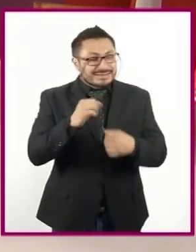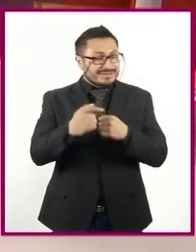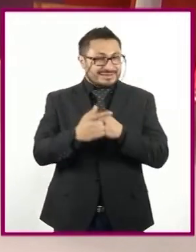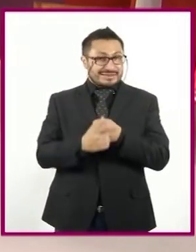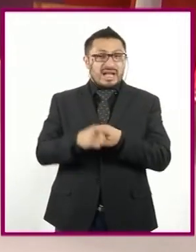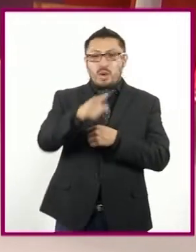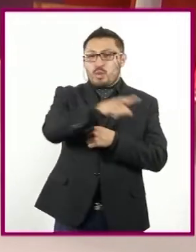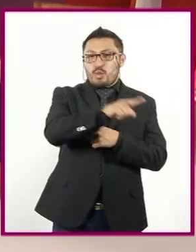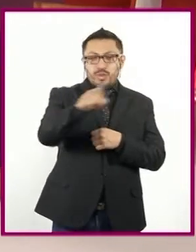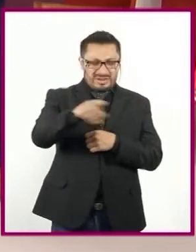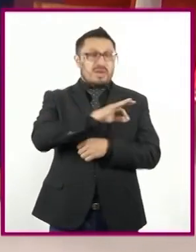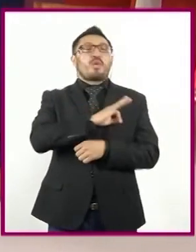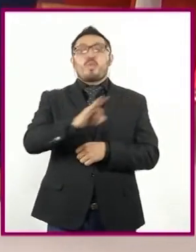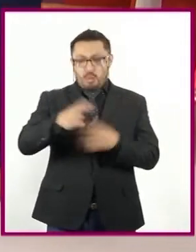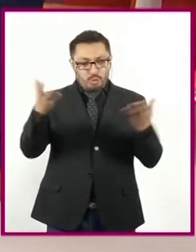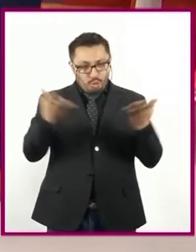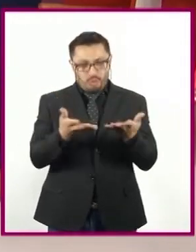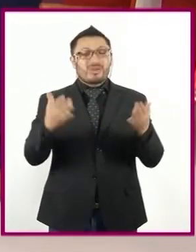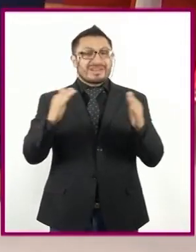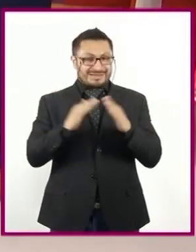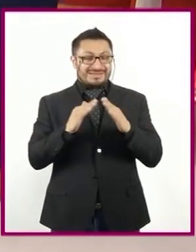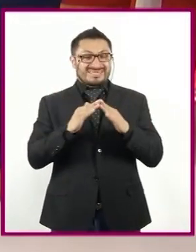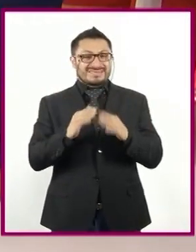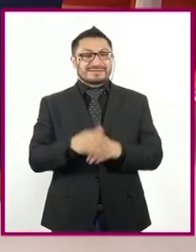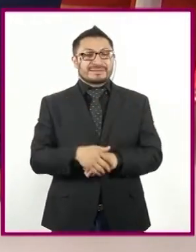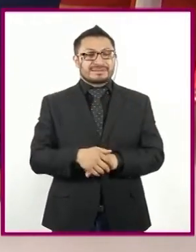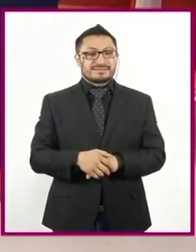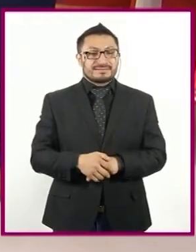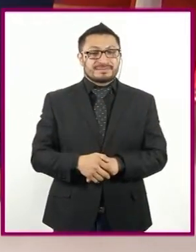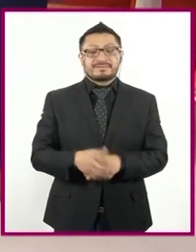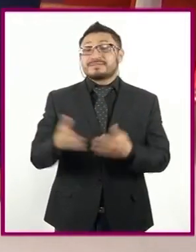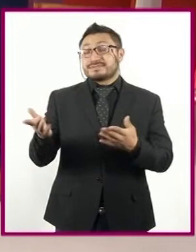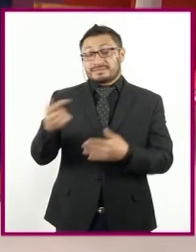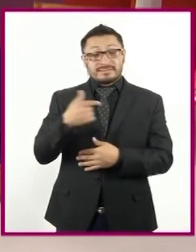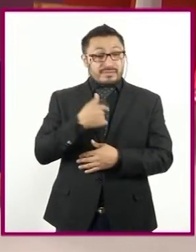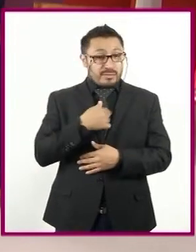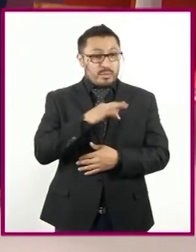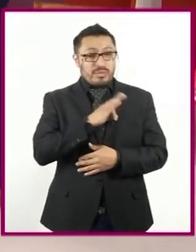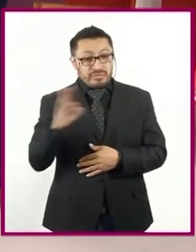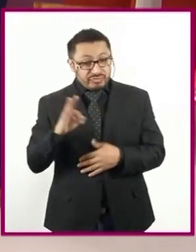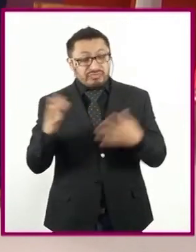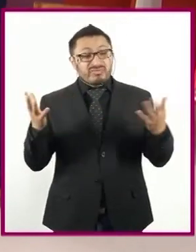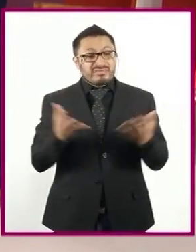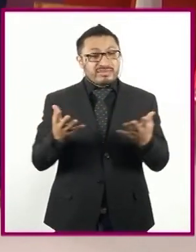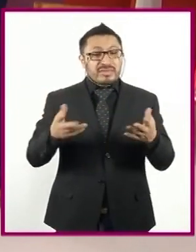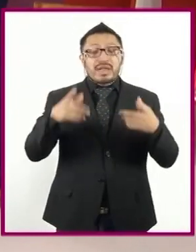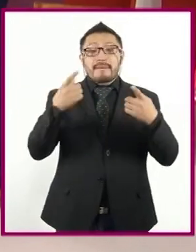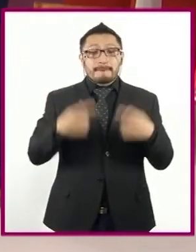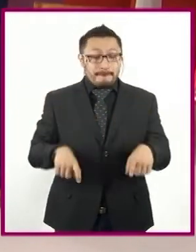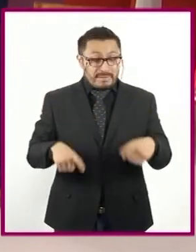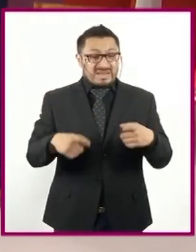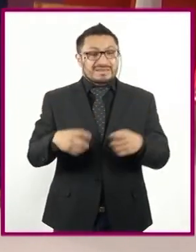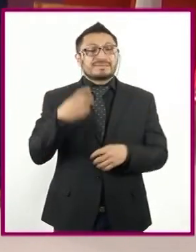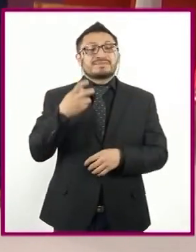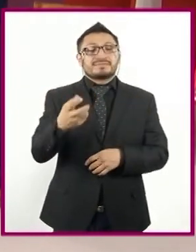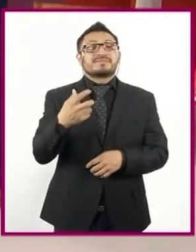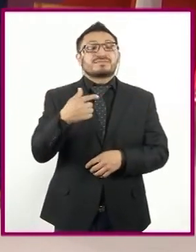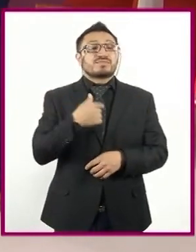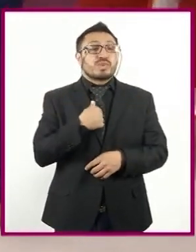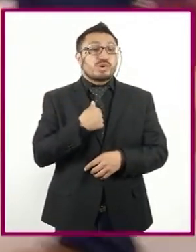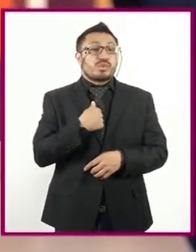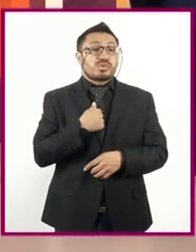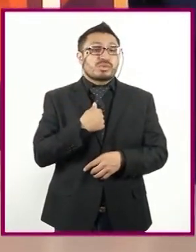que ustedes sí pueden hacer en casa. A ver, Guerrero. Pues yo puedo hacer un pastel. Esto es lo